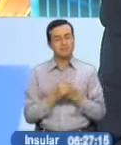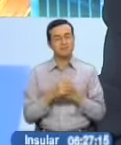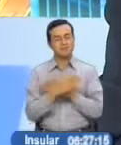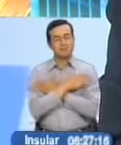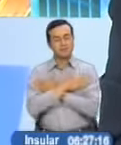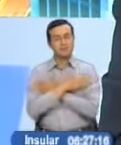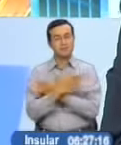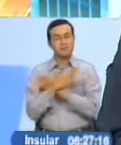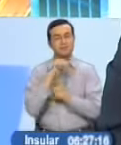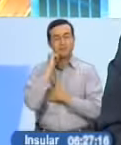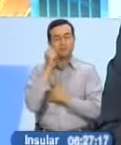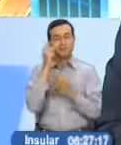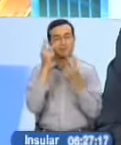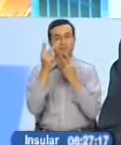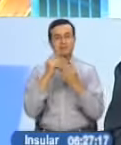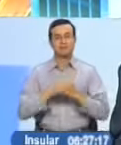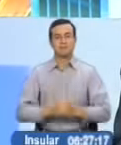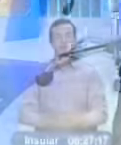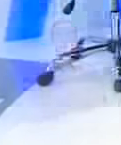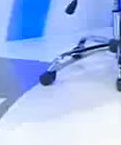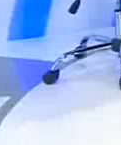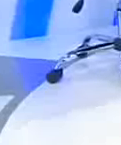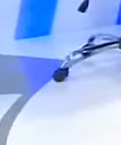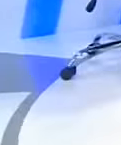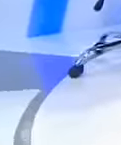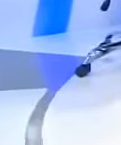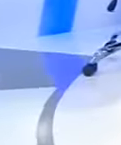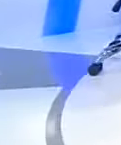abrazo, yo los espero el día de mañana.